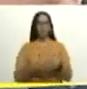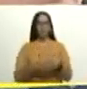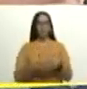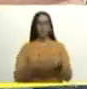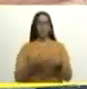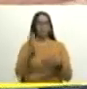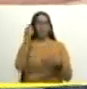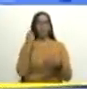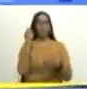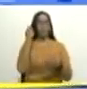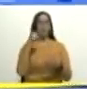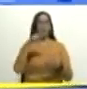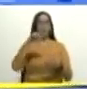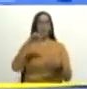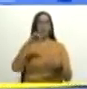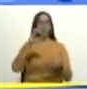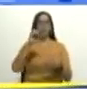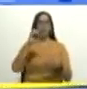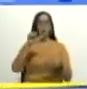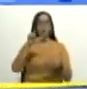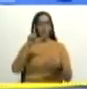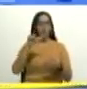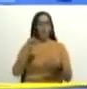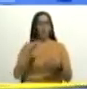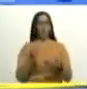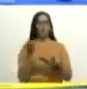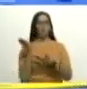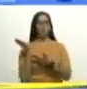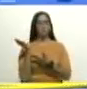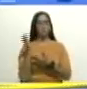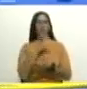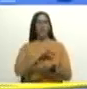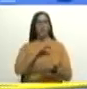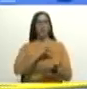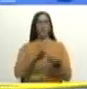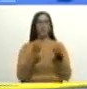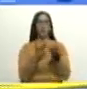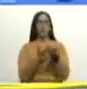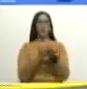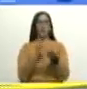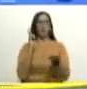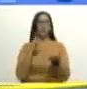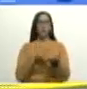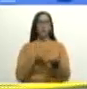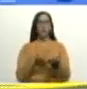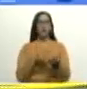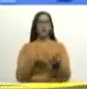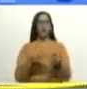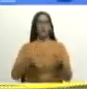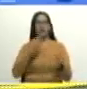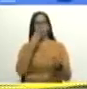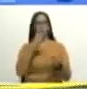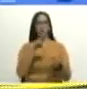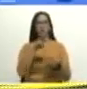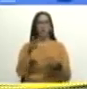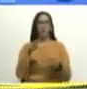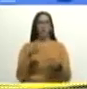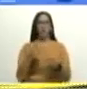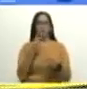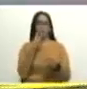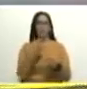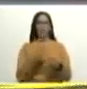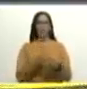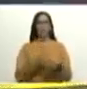diputado Nicolás Ernesto Maduro Guerra, de la Comisión de Economía también, entre los que puedo